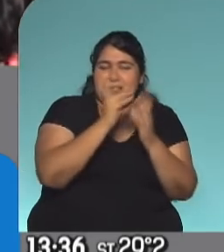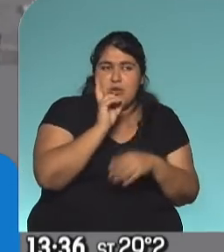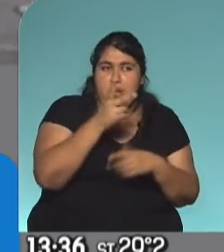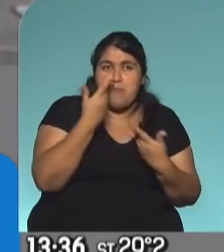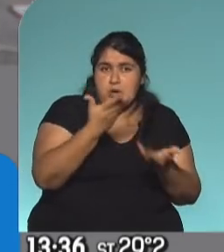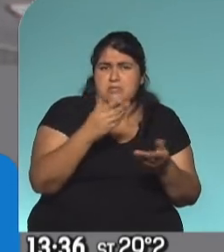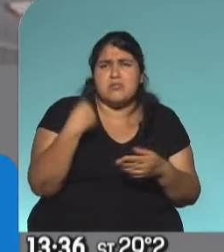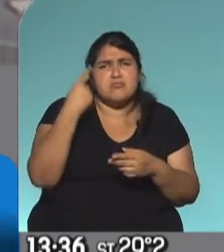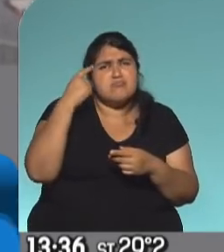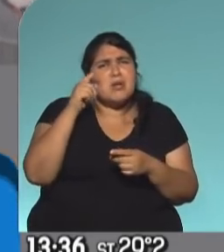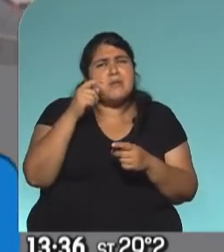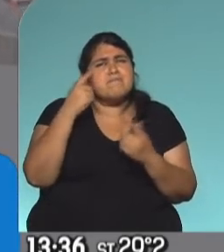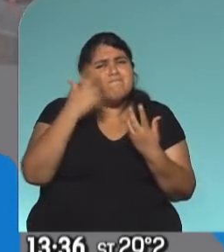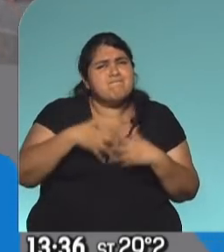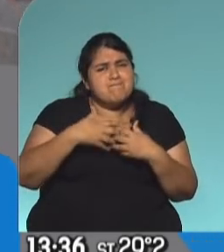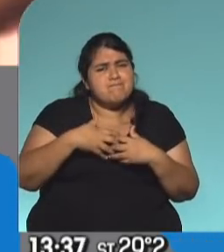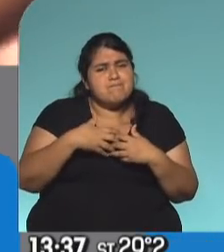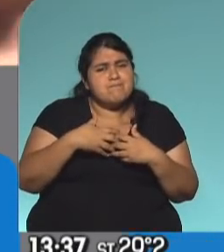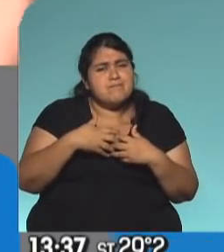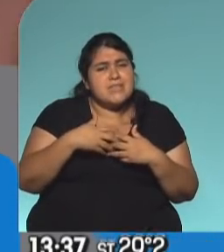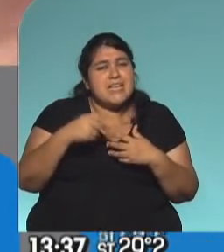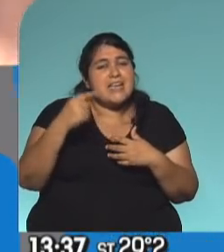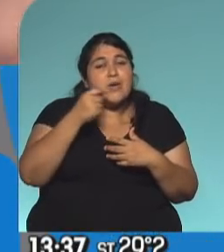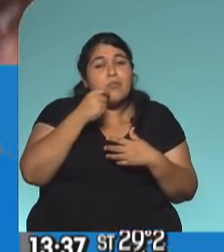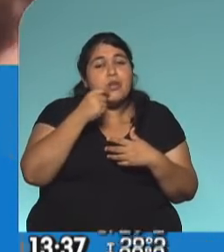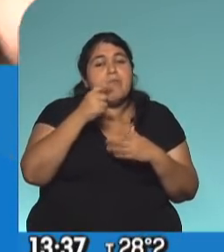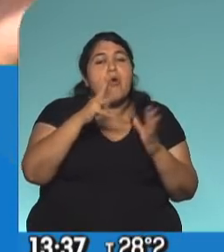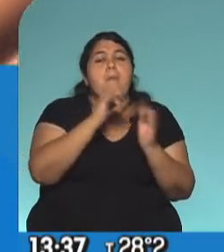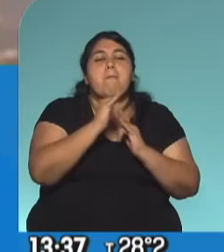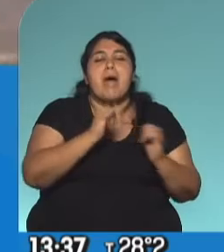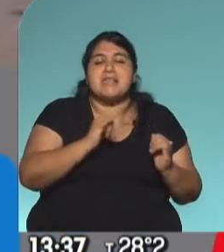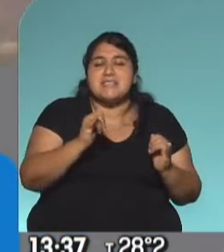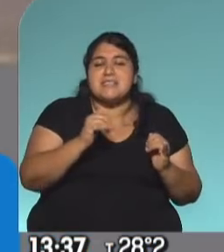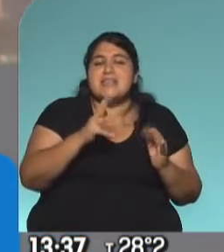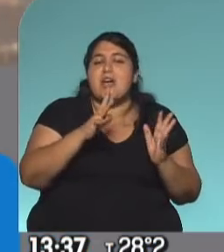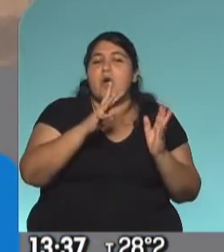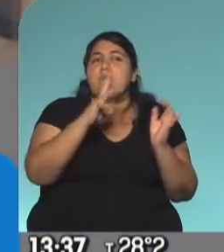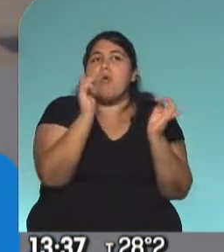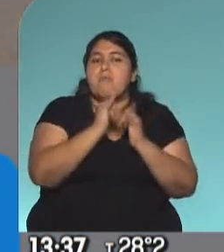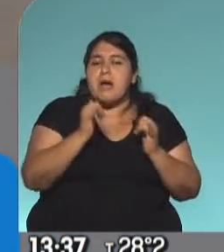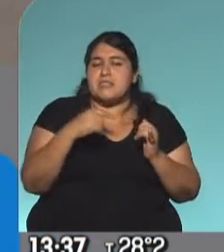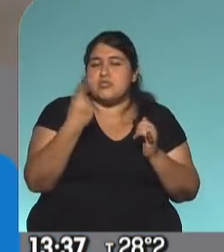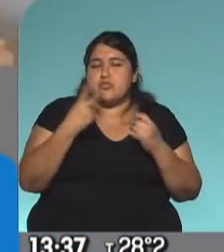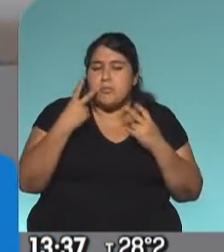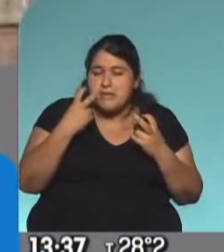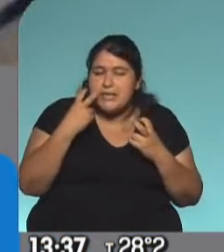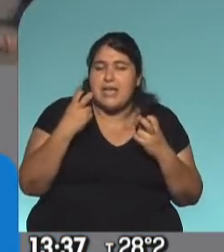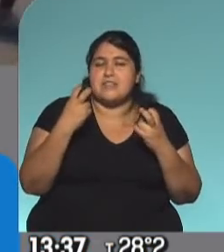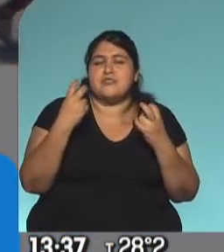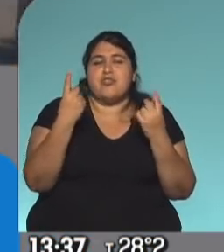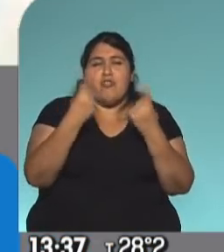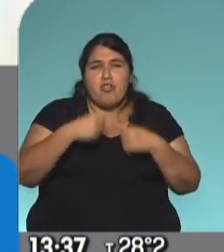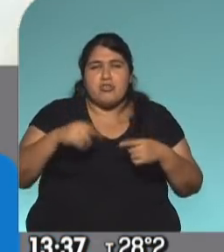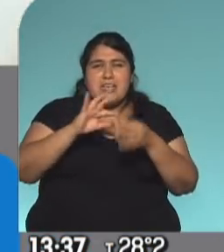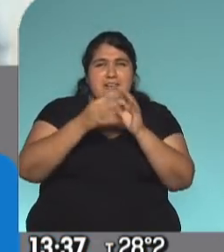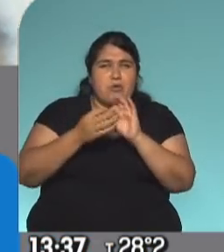gran pregunta es si no se está acabando la idea de la paz de Westfalia, es decir, esa paz que uno estudia, investiga,